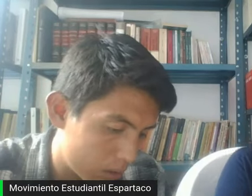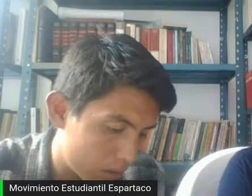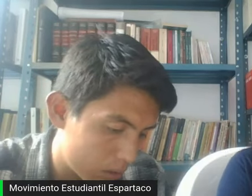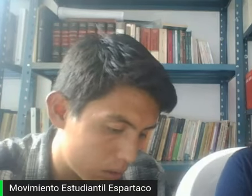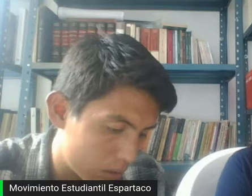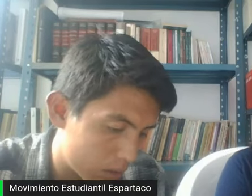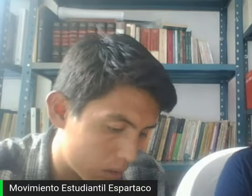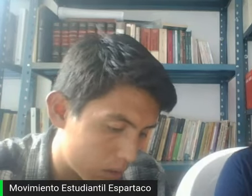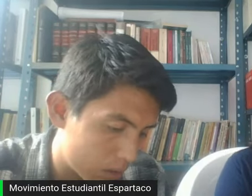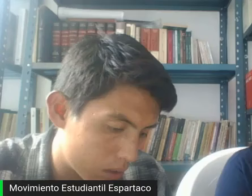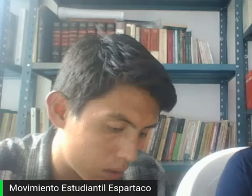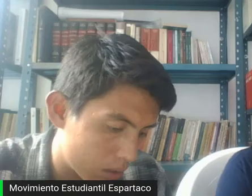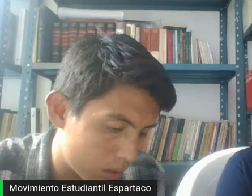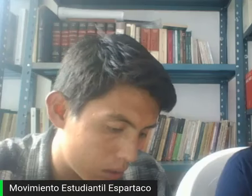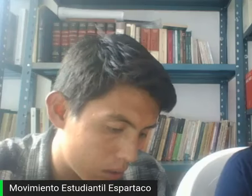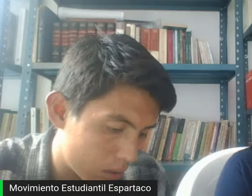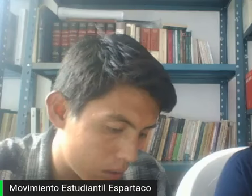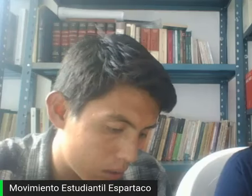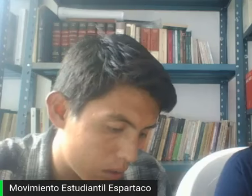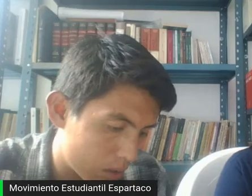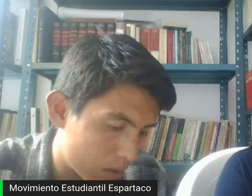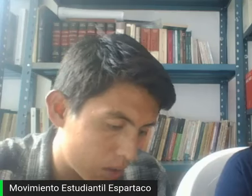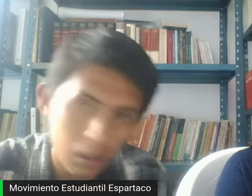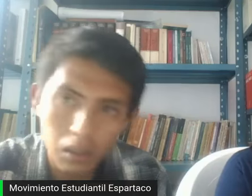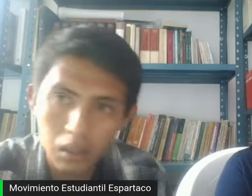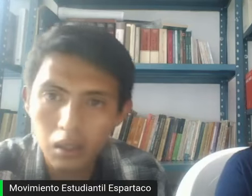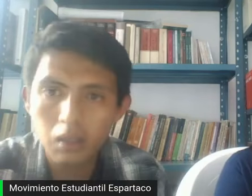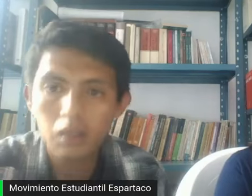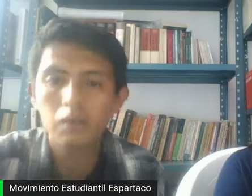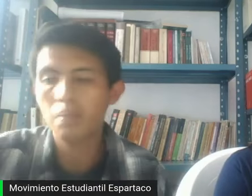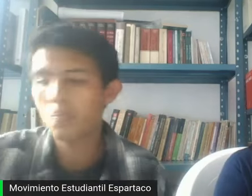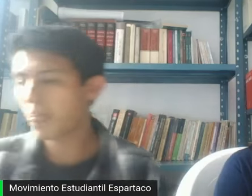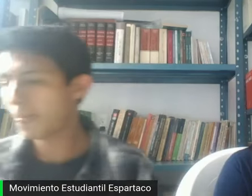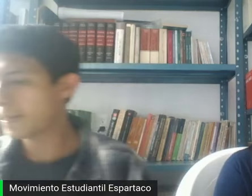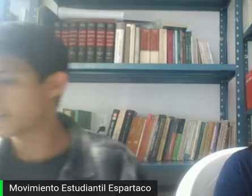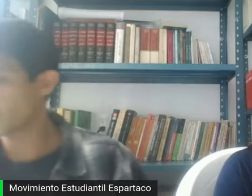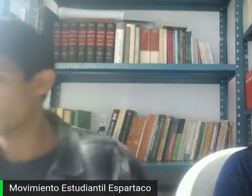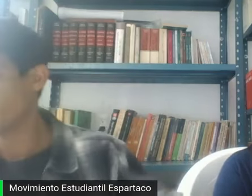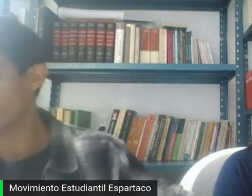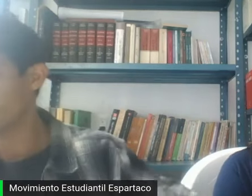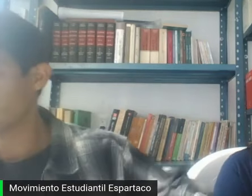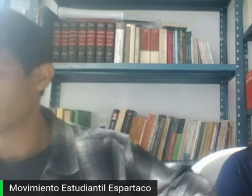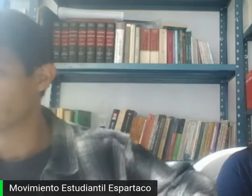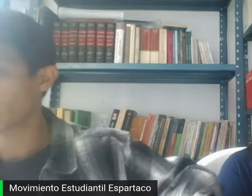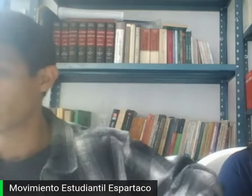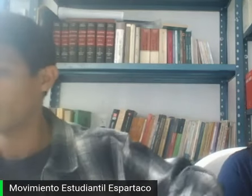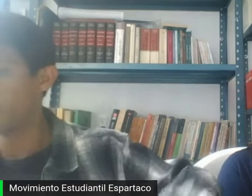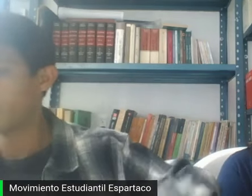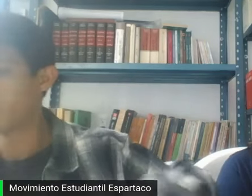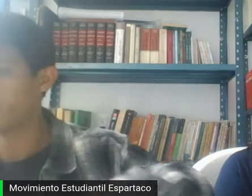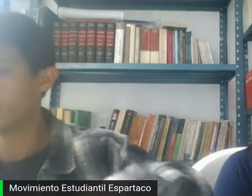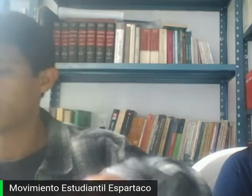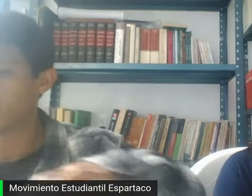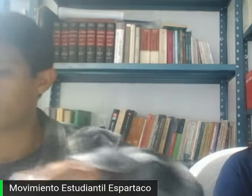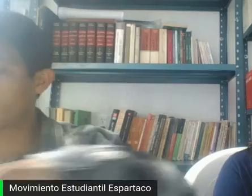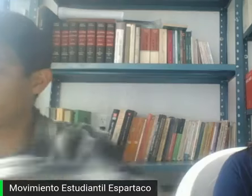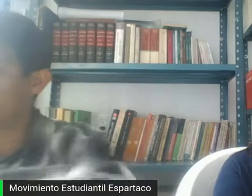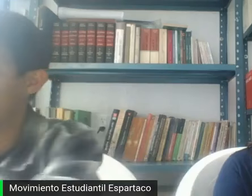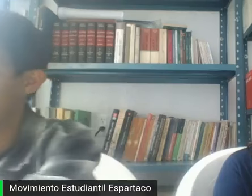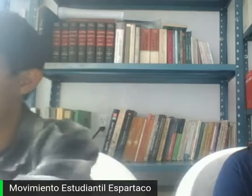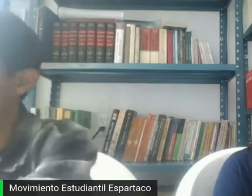porque, bueno, es verdad, ¿no? Esta ley minera, pues sí surge en el sexenio de